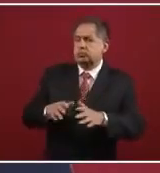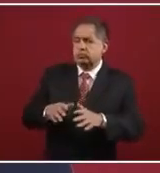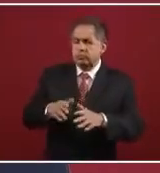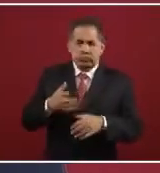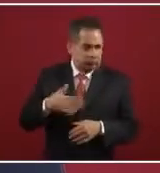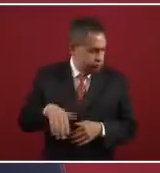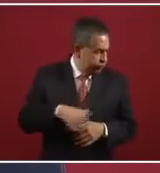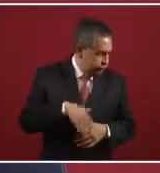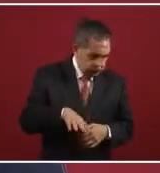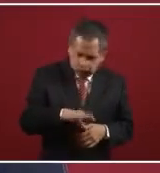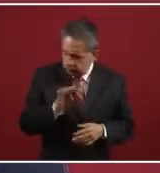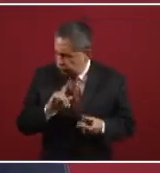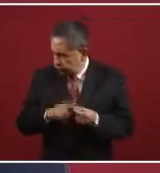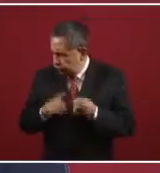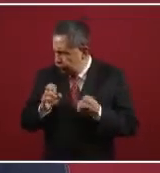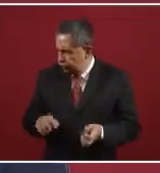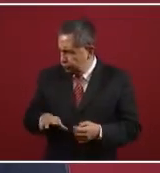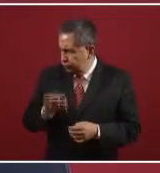encontraban.